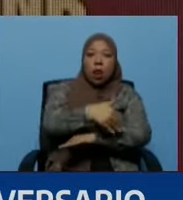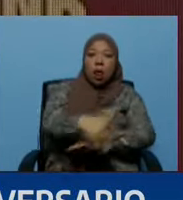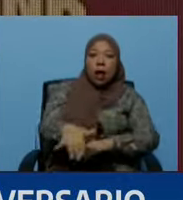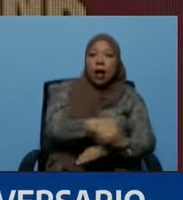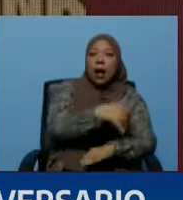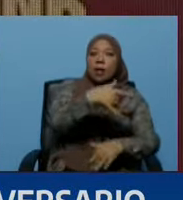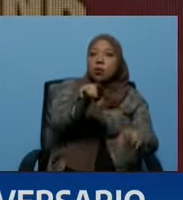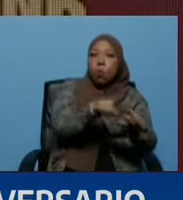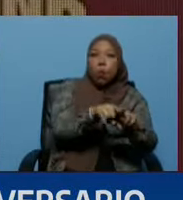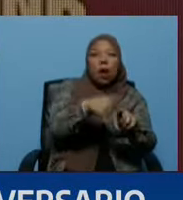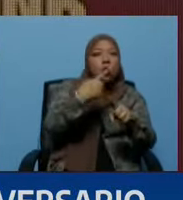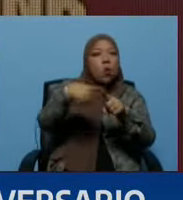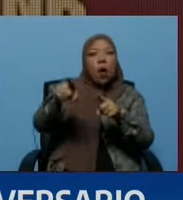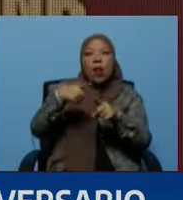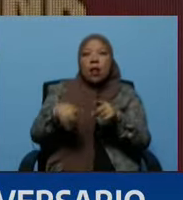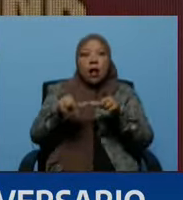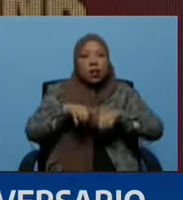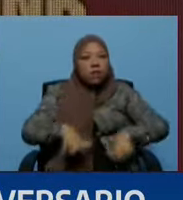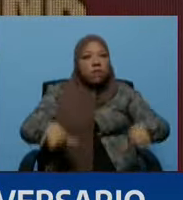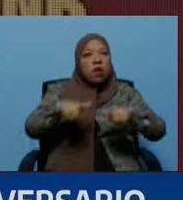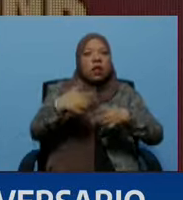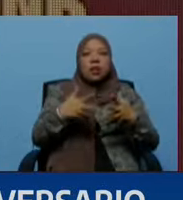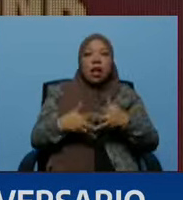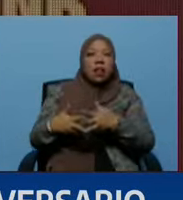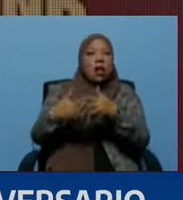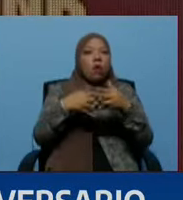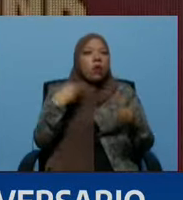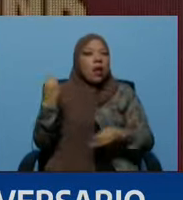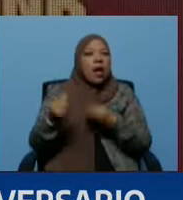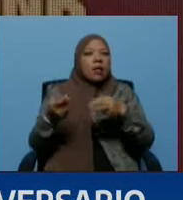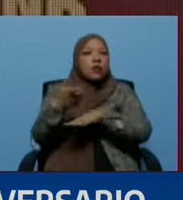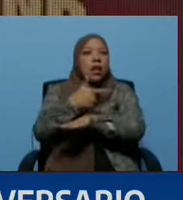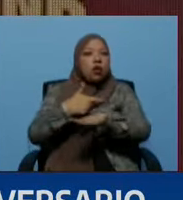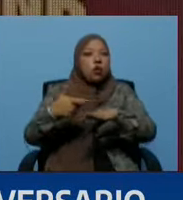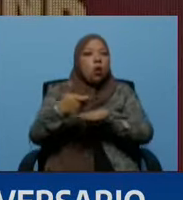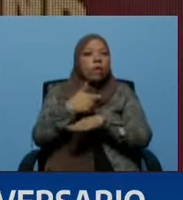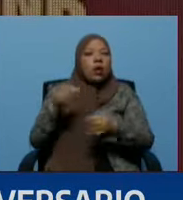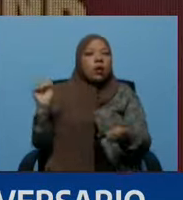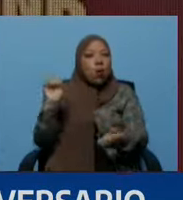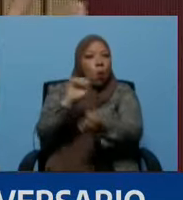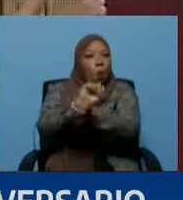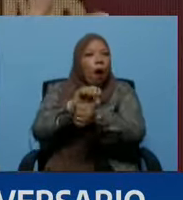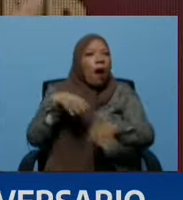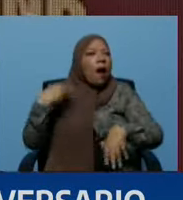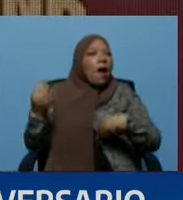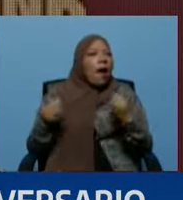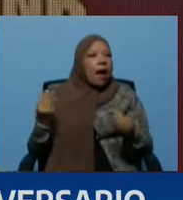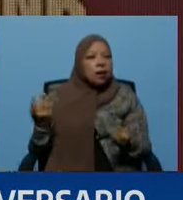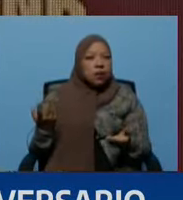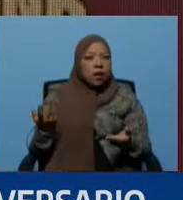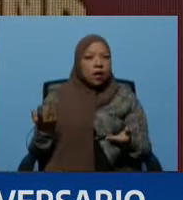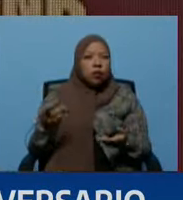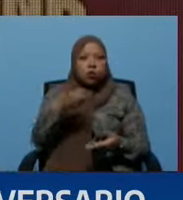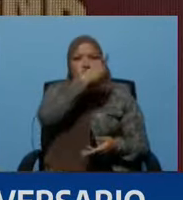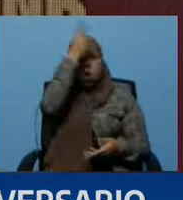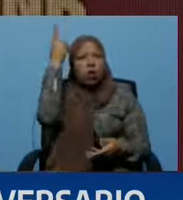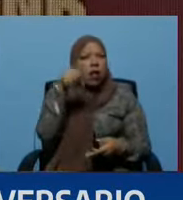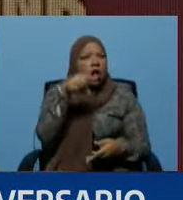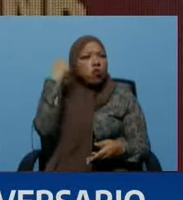Washington, Chicago, Nueva York. ¿Qué haría Estados Unidos al capturarlos? ¿Qué pasaría, Diosdado? ¿Qué crees